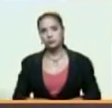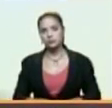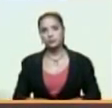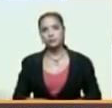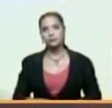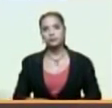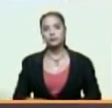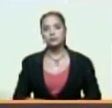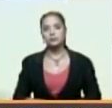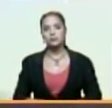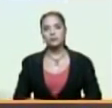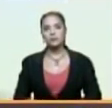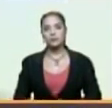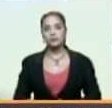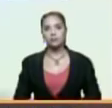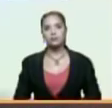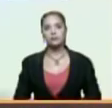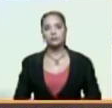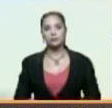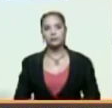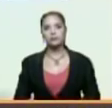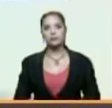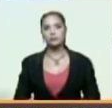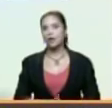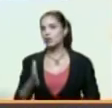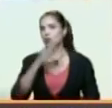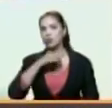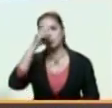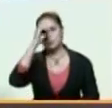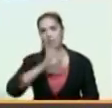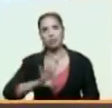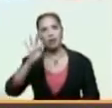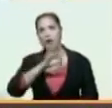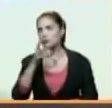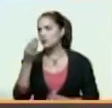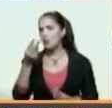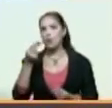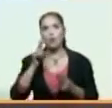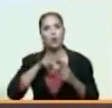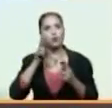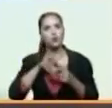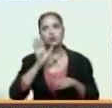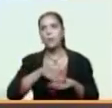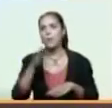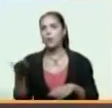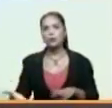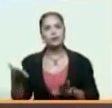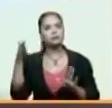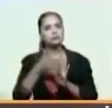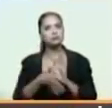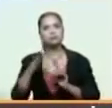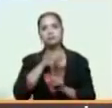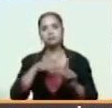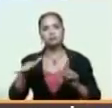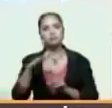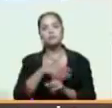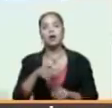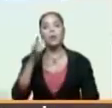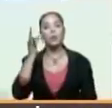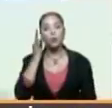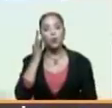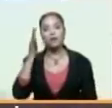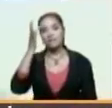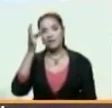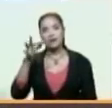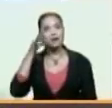manera totalmente desinformada, sin conocer las razones por las cuales la ciudadana ex fiscal